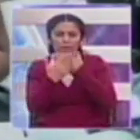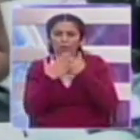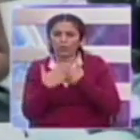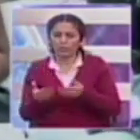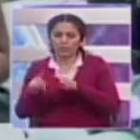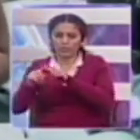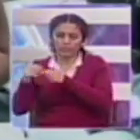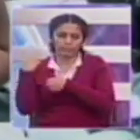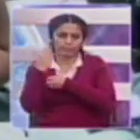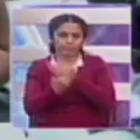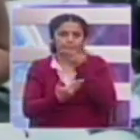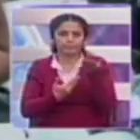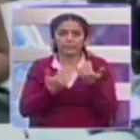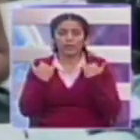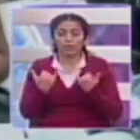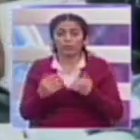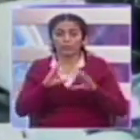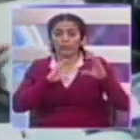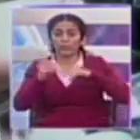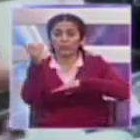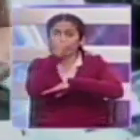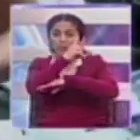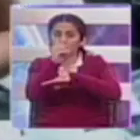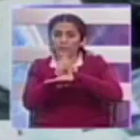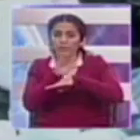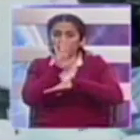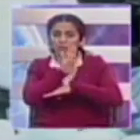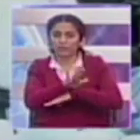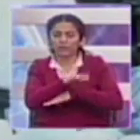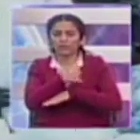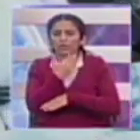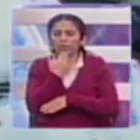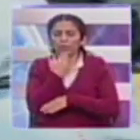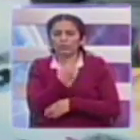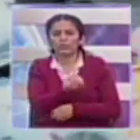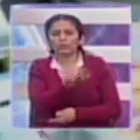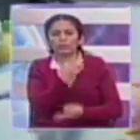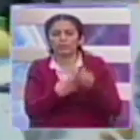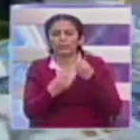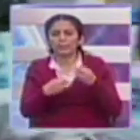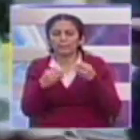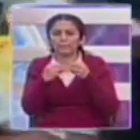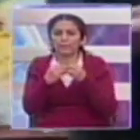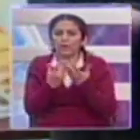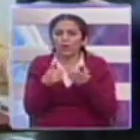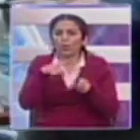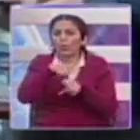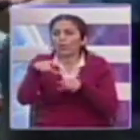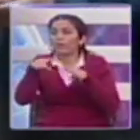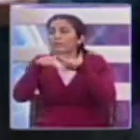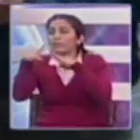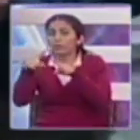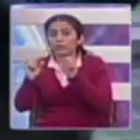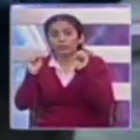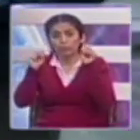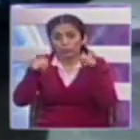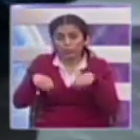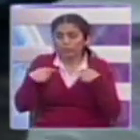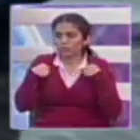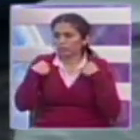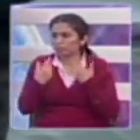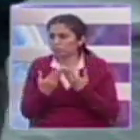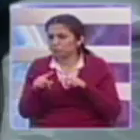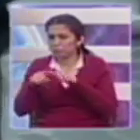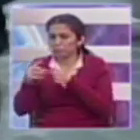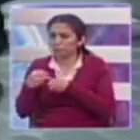de comunicación del patronato y le consultamos en dónde están ubicados estos centros y puntos para que la ciudadanía puede entregar sus donaciones. Buenas